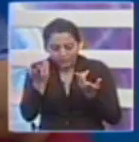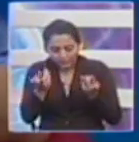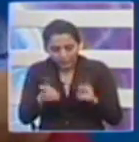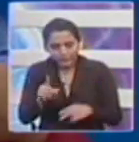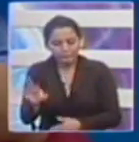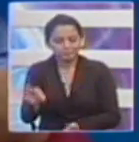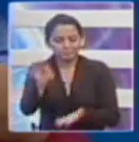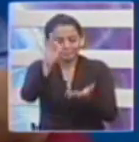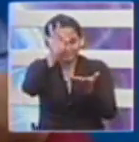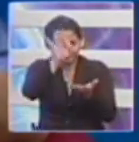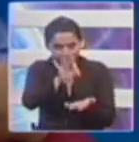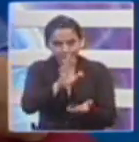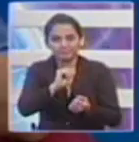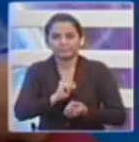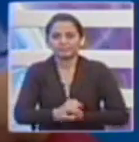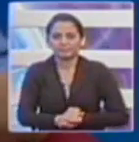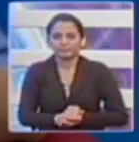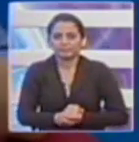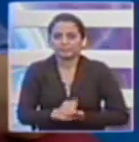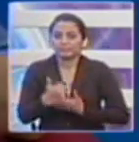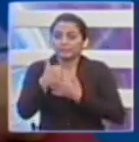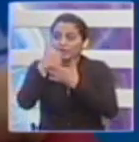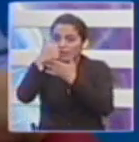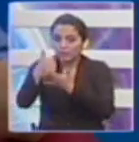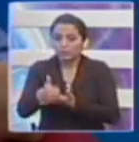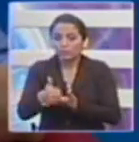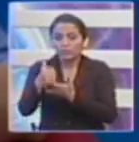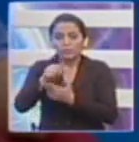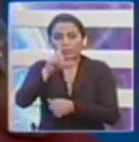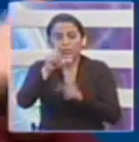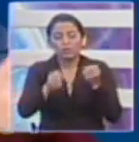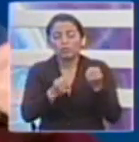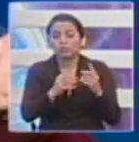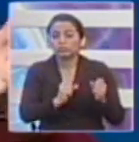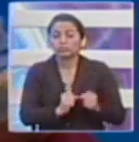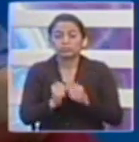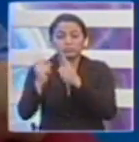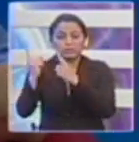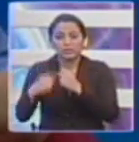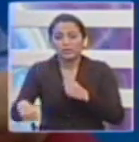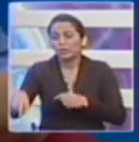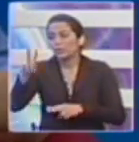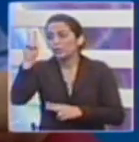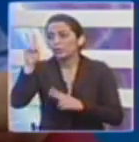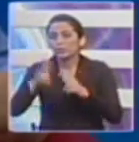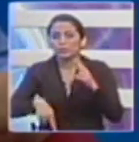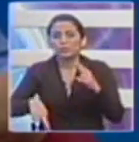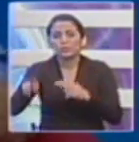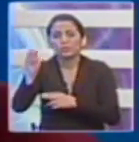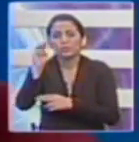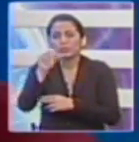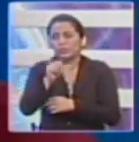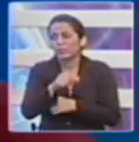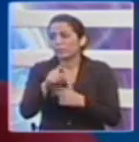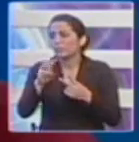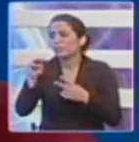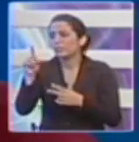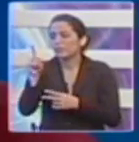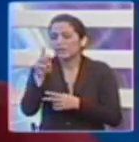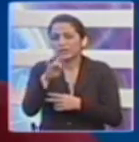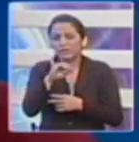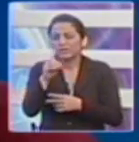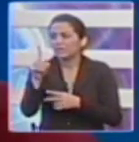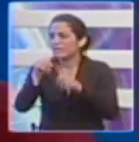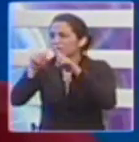saben ni dónde están parados cuando llegan a Roma, cuando llegan a Milán, cuando llegan a Madrid... Y menos van a conocer la problemática de los migrantes. Las familias